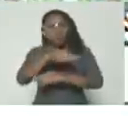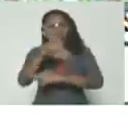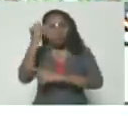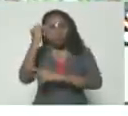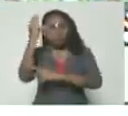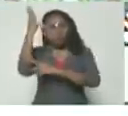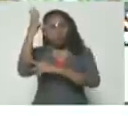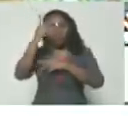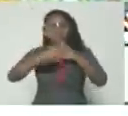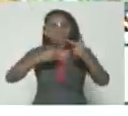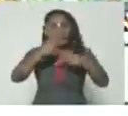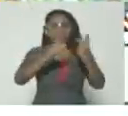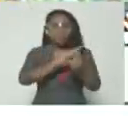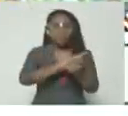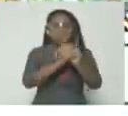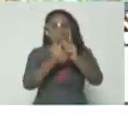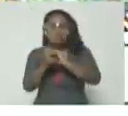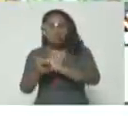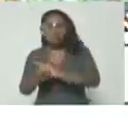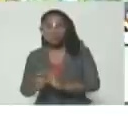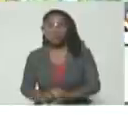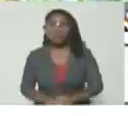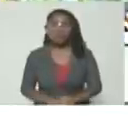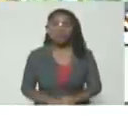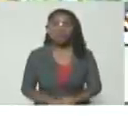capacidad para producir y sustituirlo.